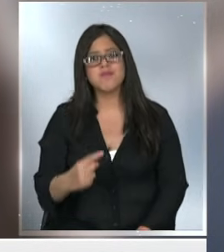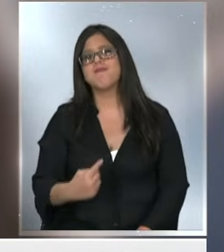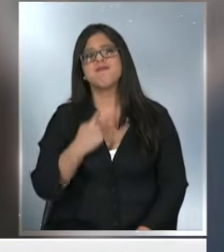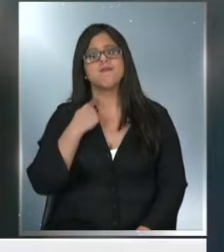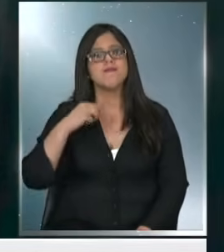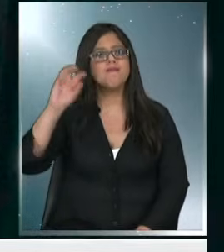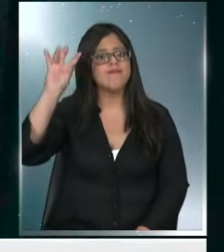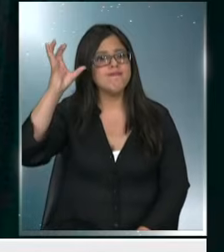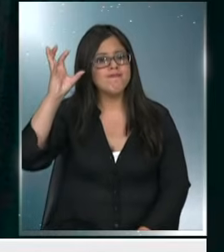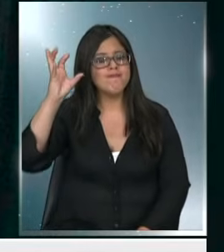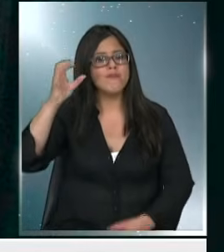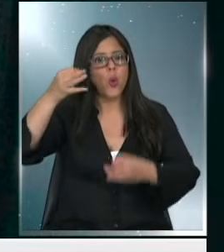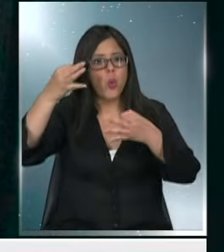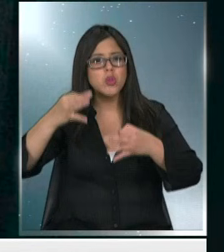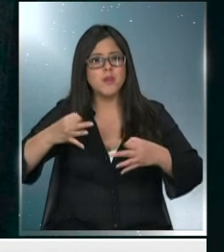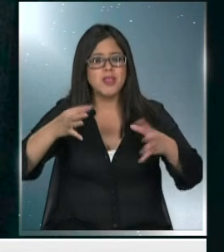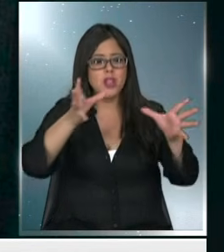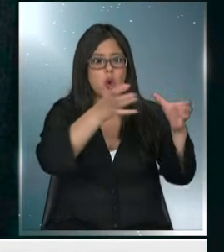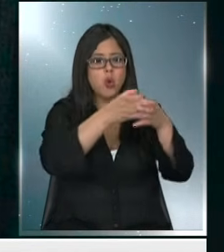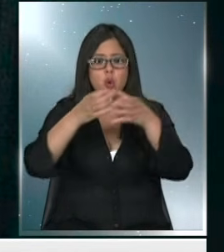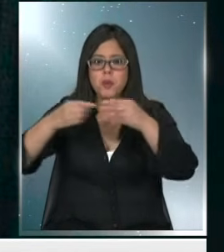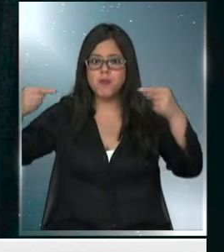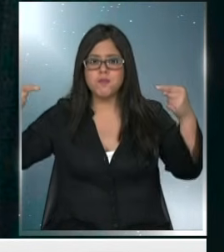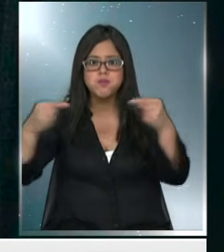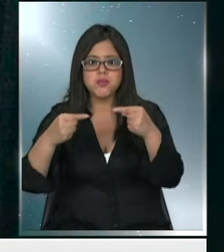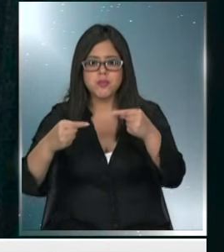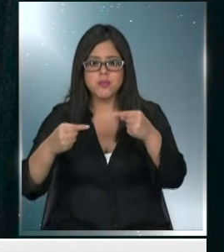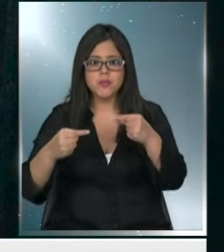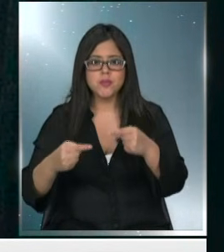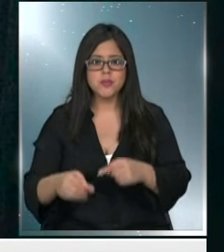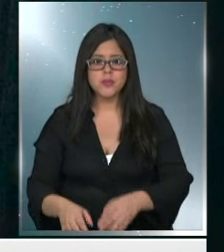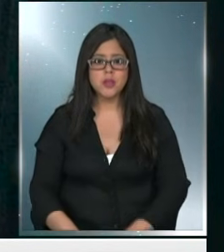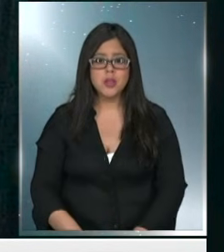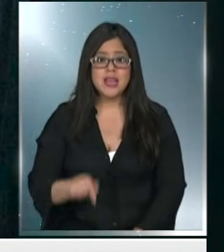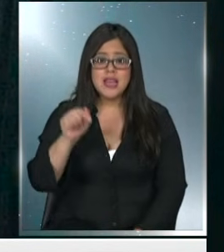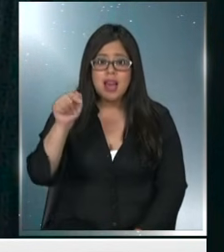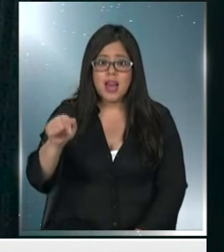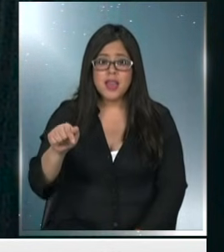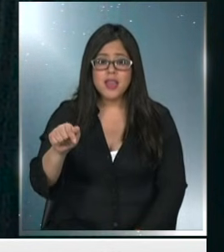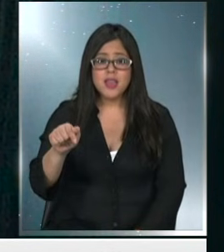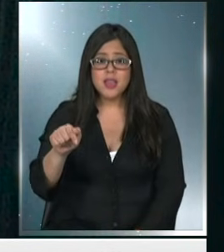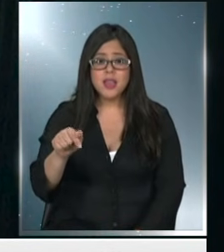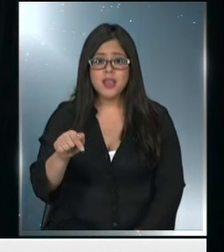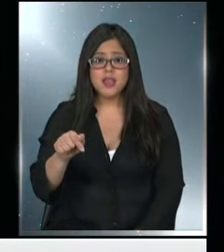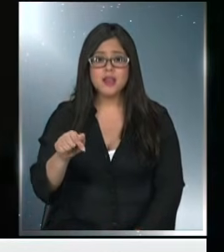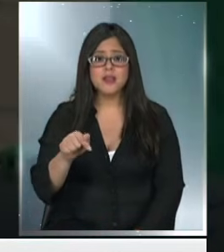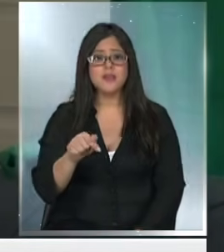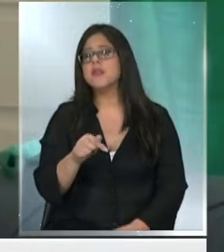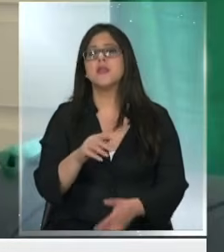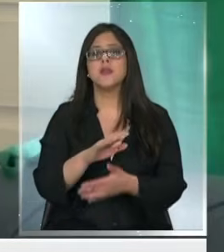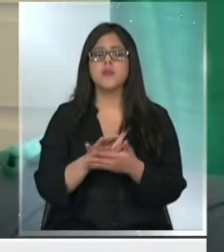en medio de un ajuste de cuentas entre narcotraficantes. Cada mes que va pasando,